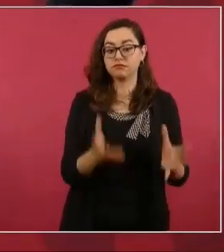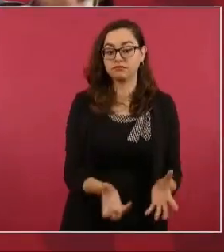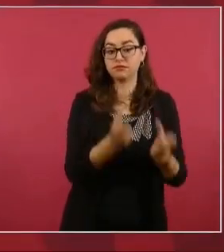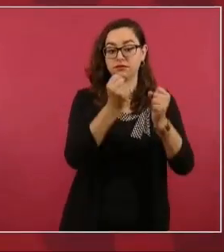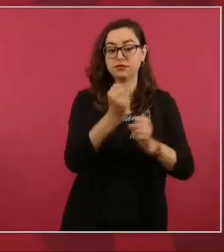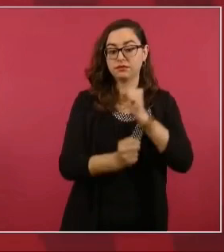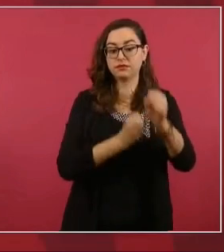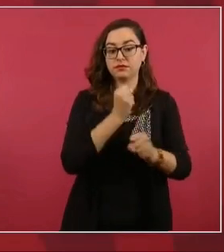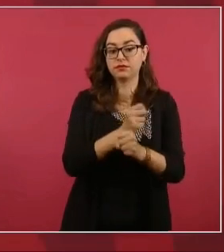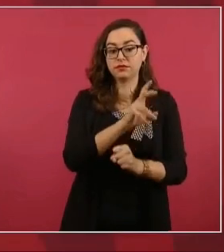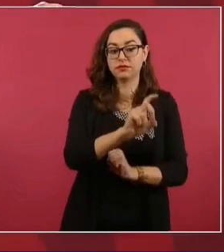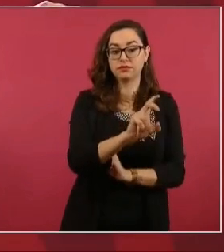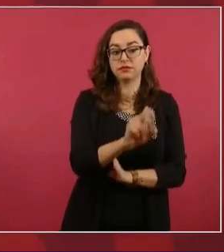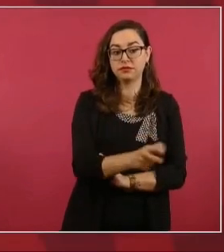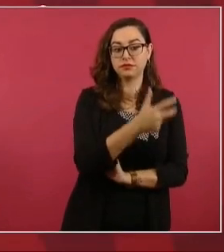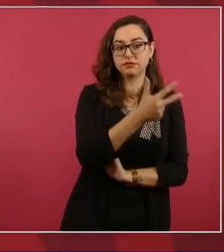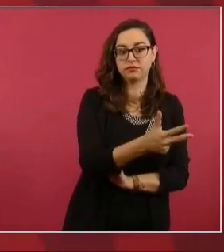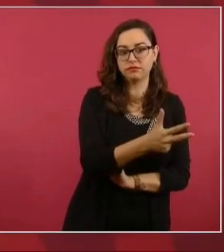para oponerse